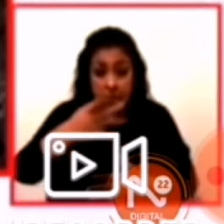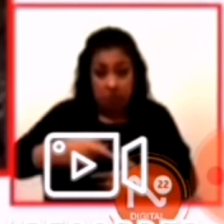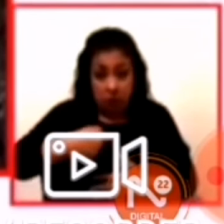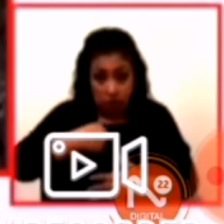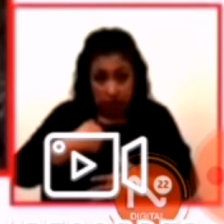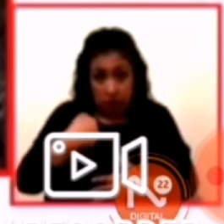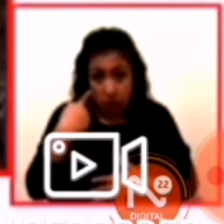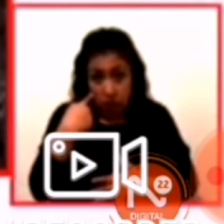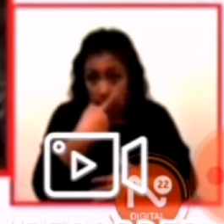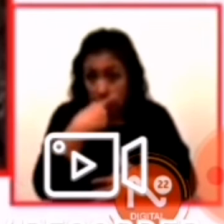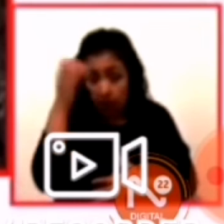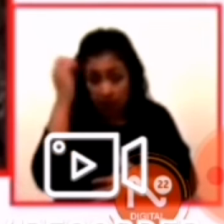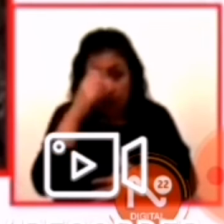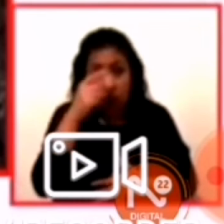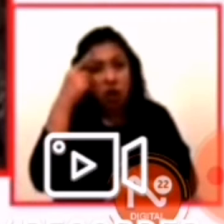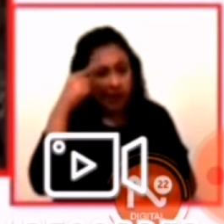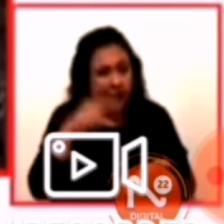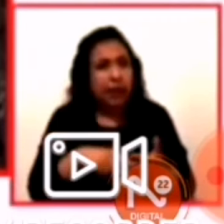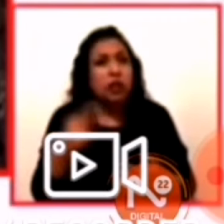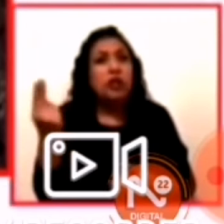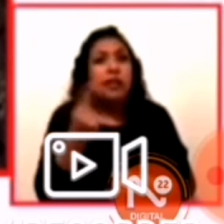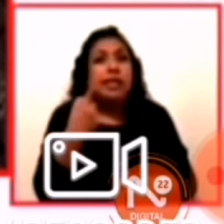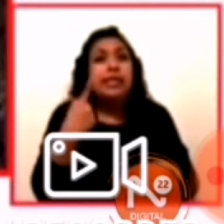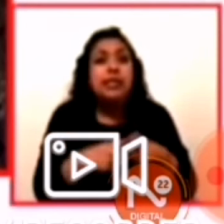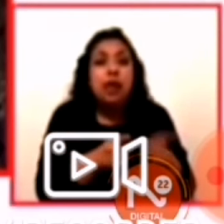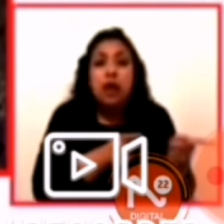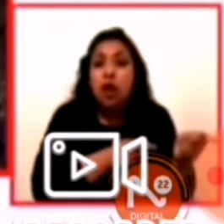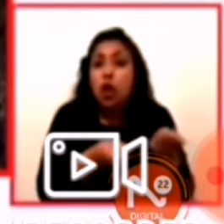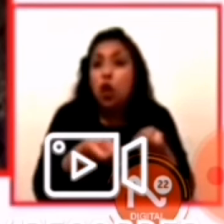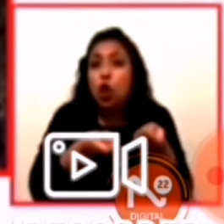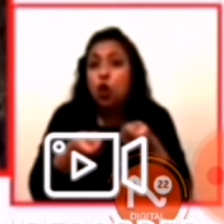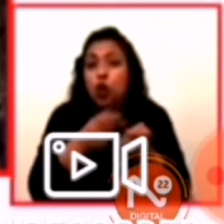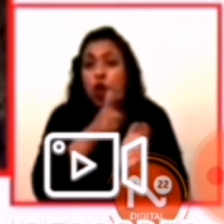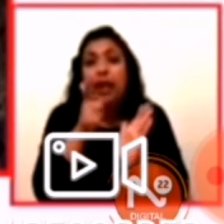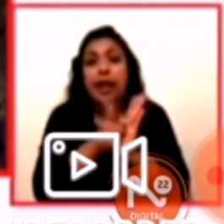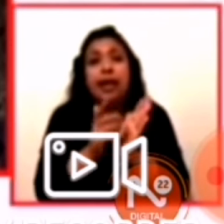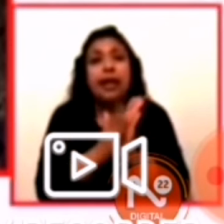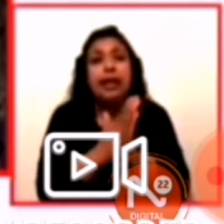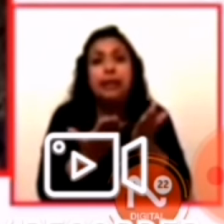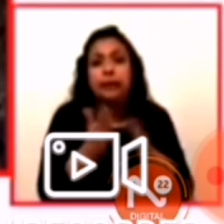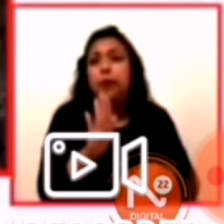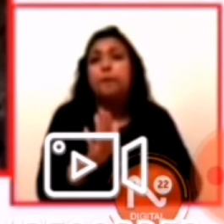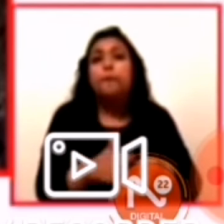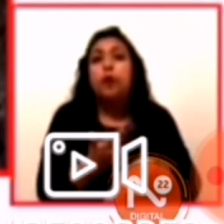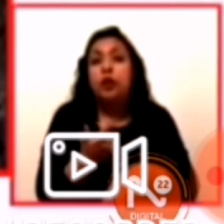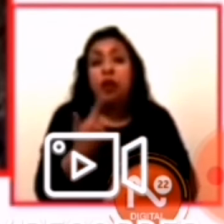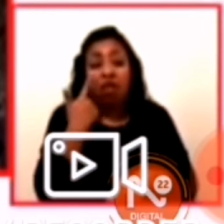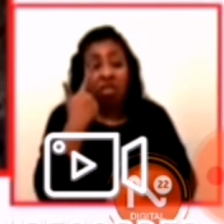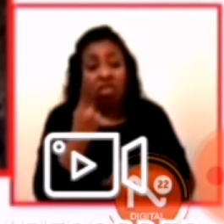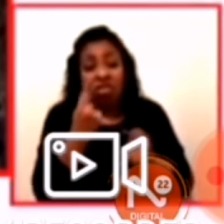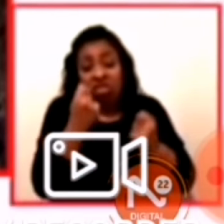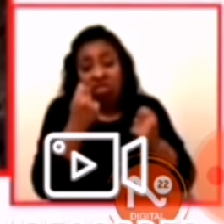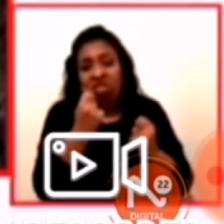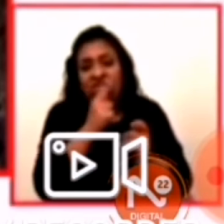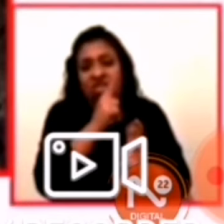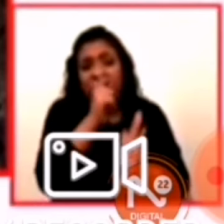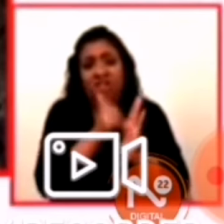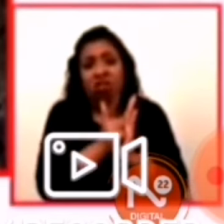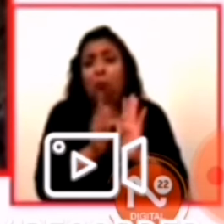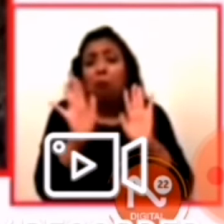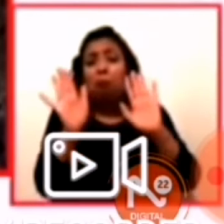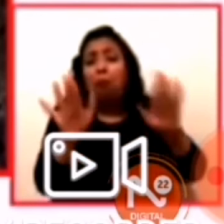vista, creo que se necesita quien regule la ley del libro, porque si alguien la viola, no pasa